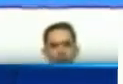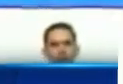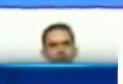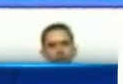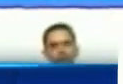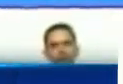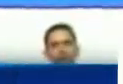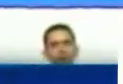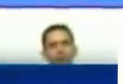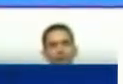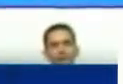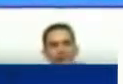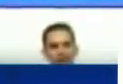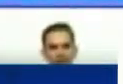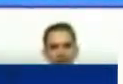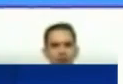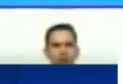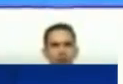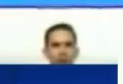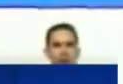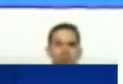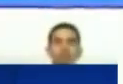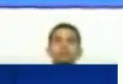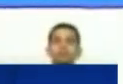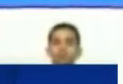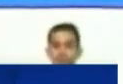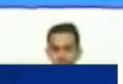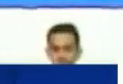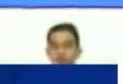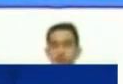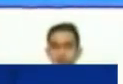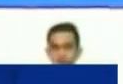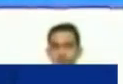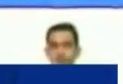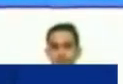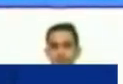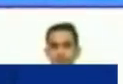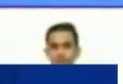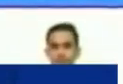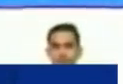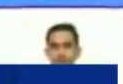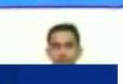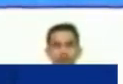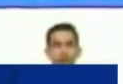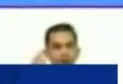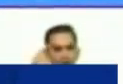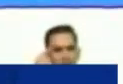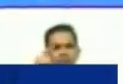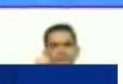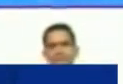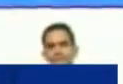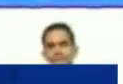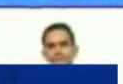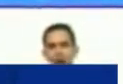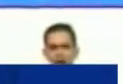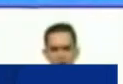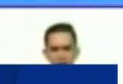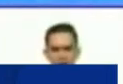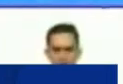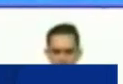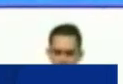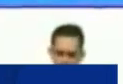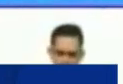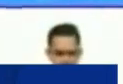inversión y desarrollo ya forman parte de la historia de